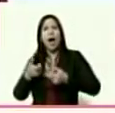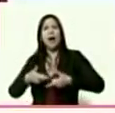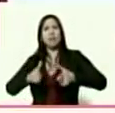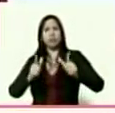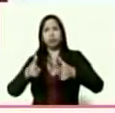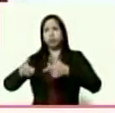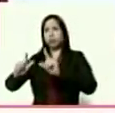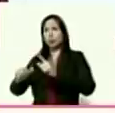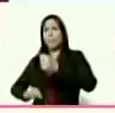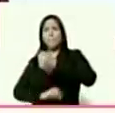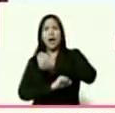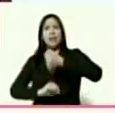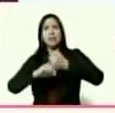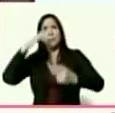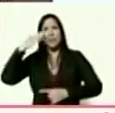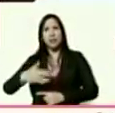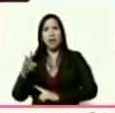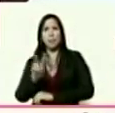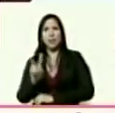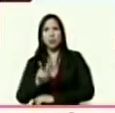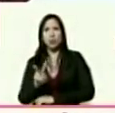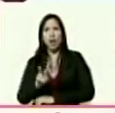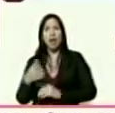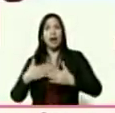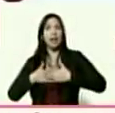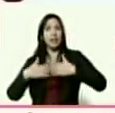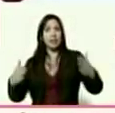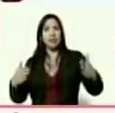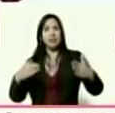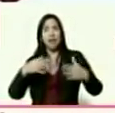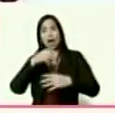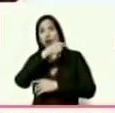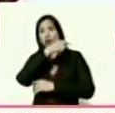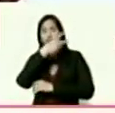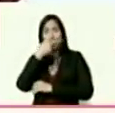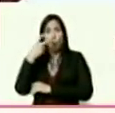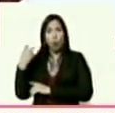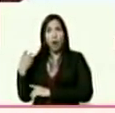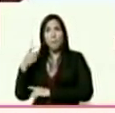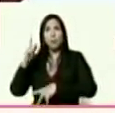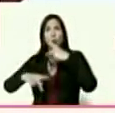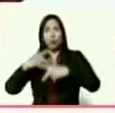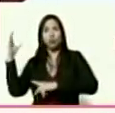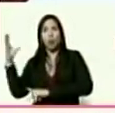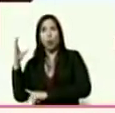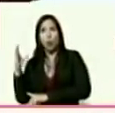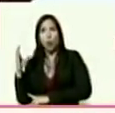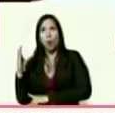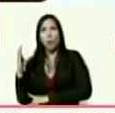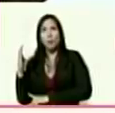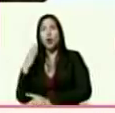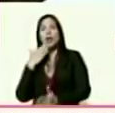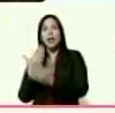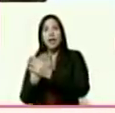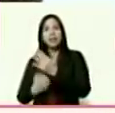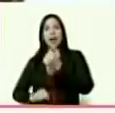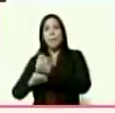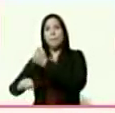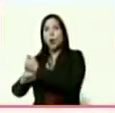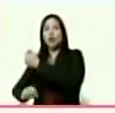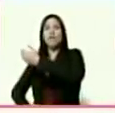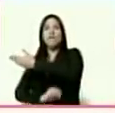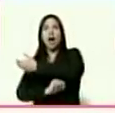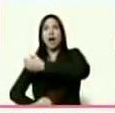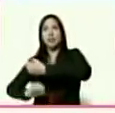Venezuela, que les garantice que la droga que se produce en, Colombia, gracias al apoyo de las bases militares, puedan pasar